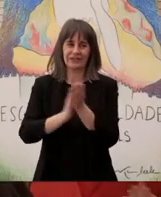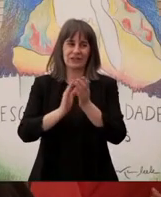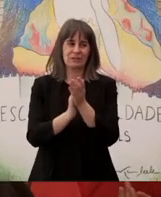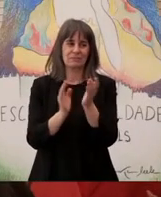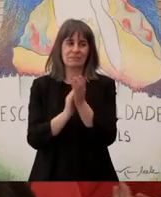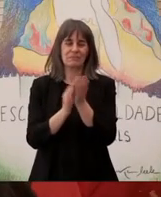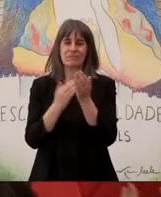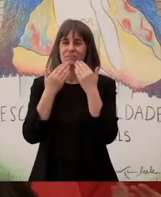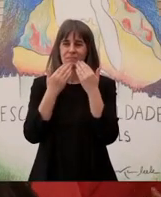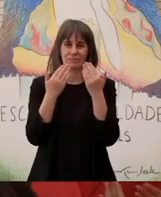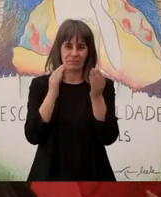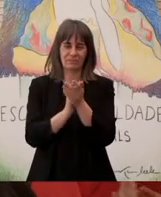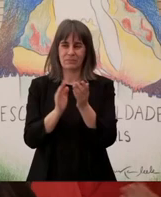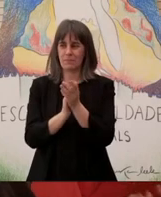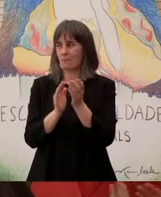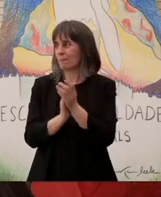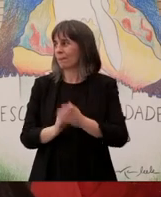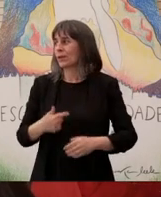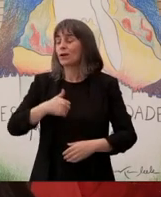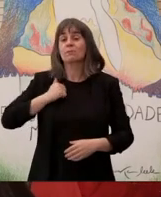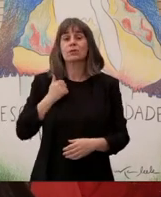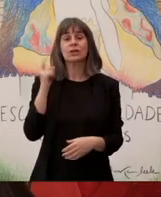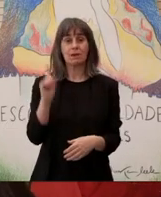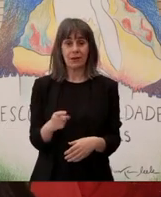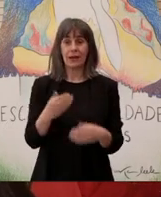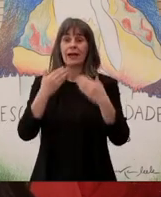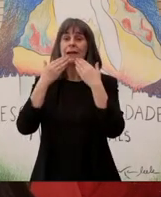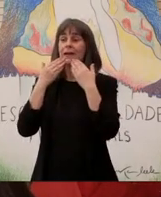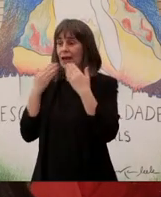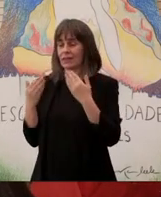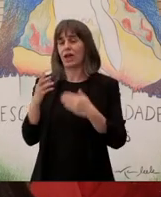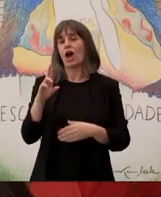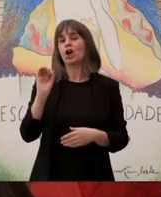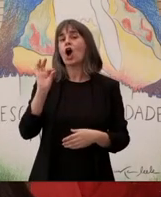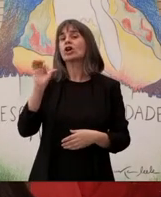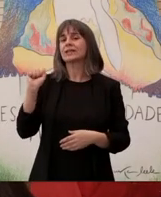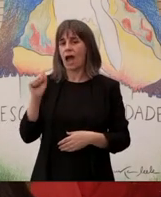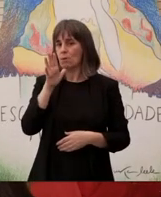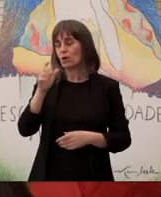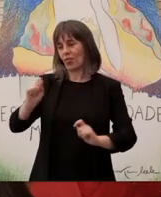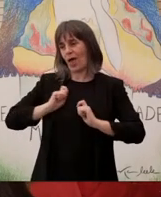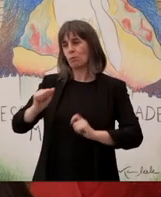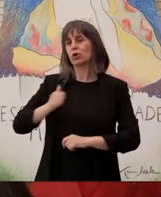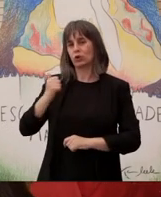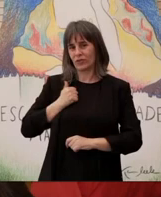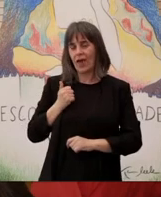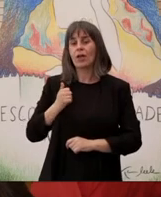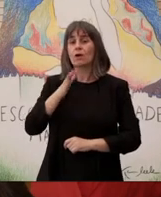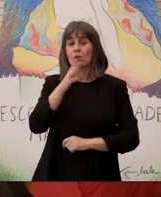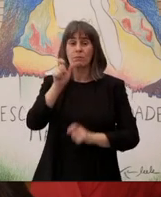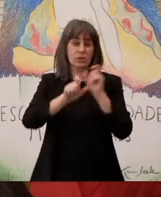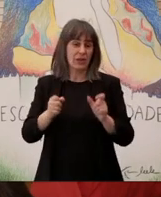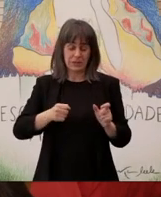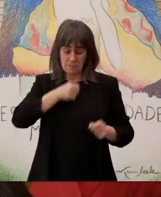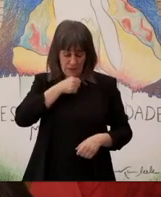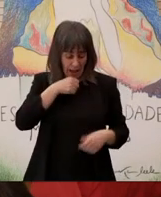Muchas gracias aprovecho también para darte gracias a ti en Rosa porque me des esta oportunidad porque a gente bella